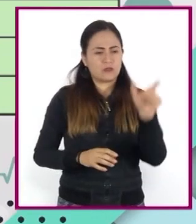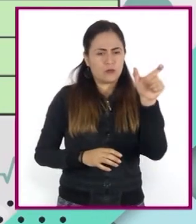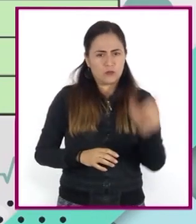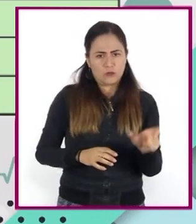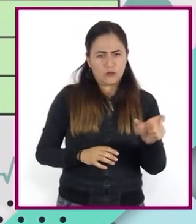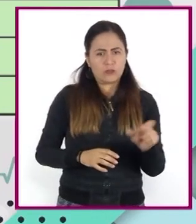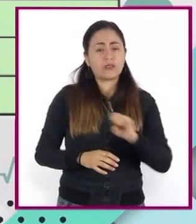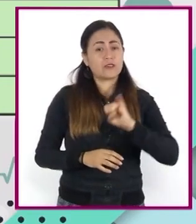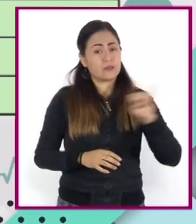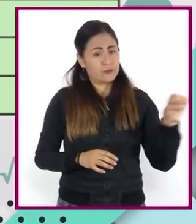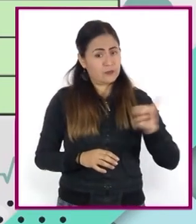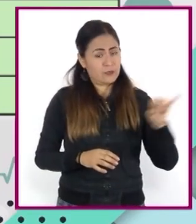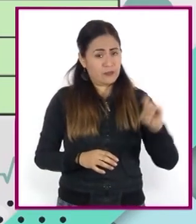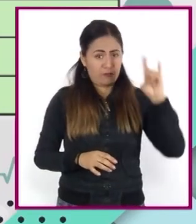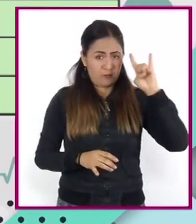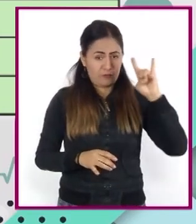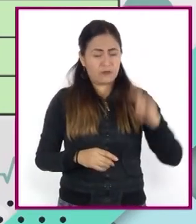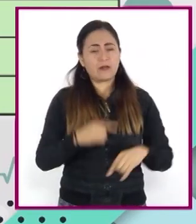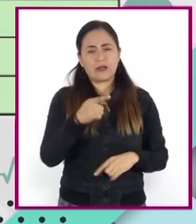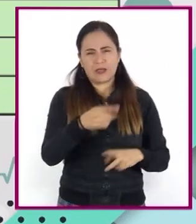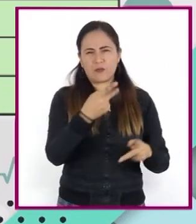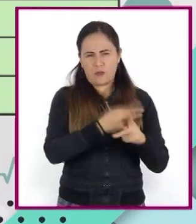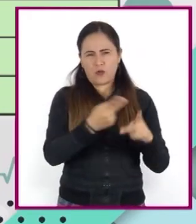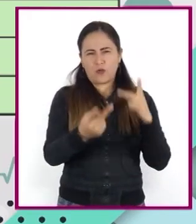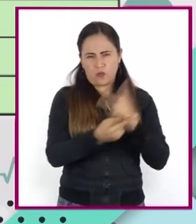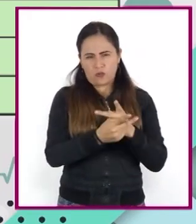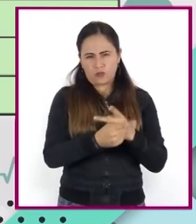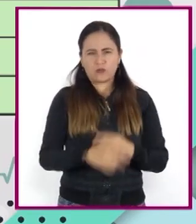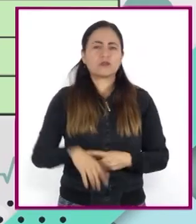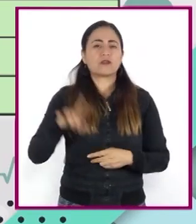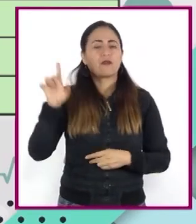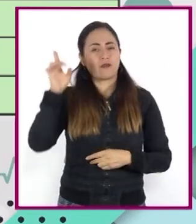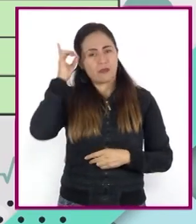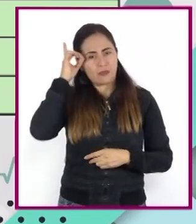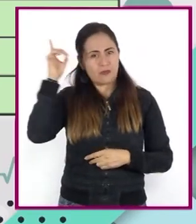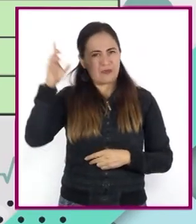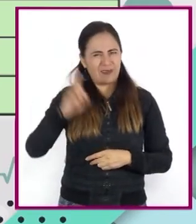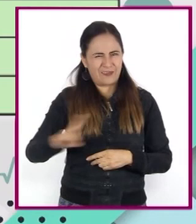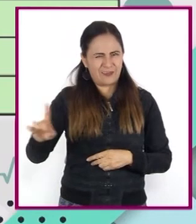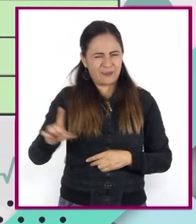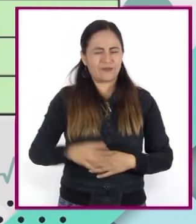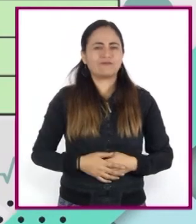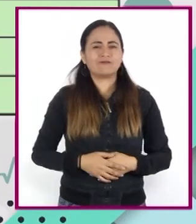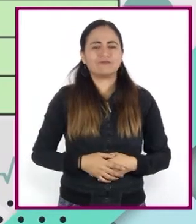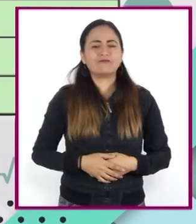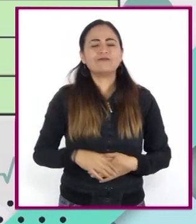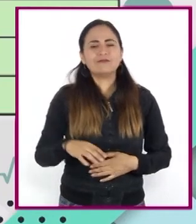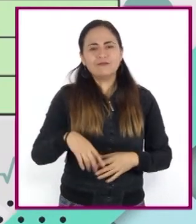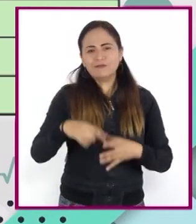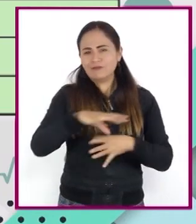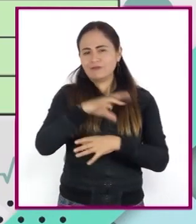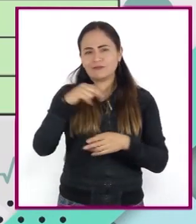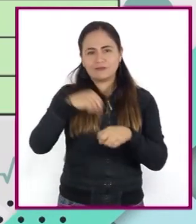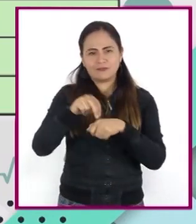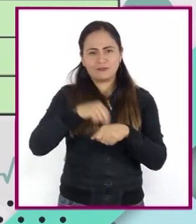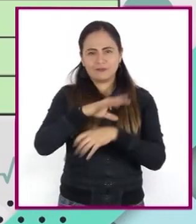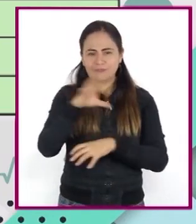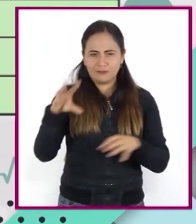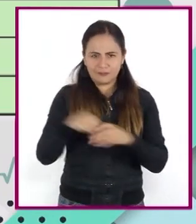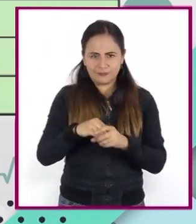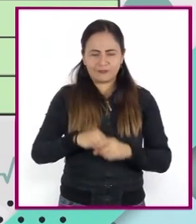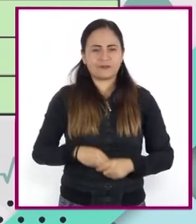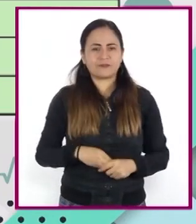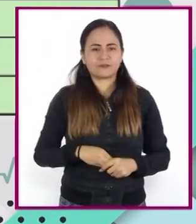lado izquierdo están los productos y en la columna del lado derecho la frecuencia absoluta. En los siguientes